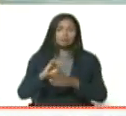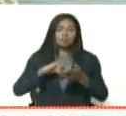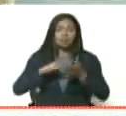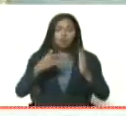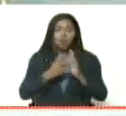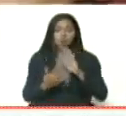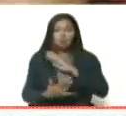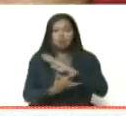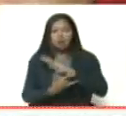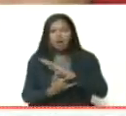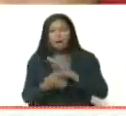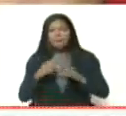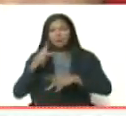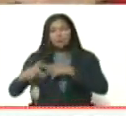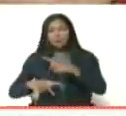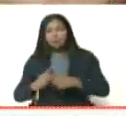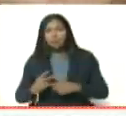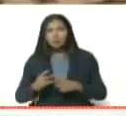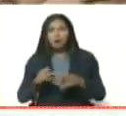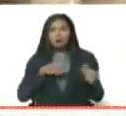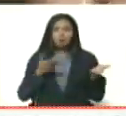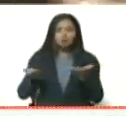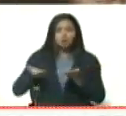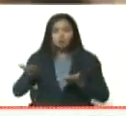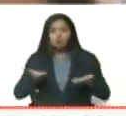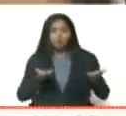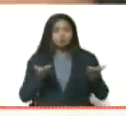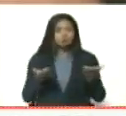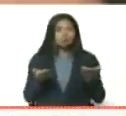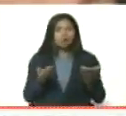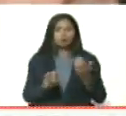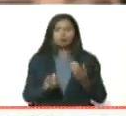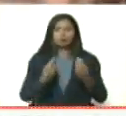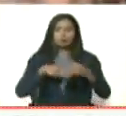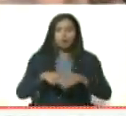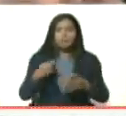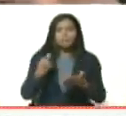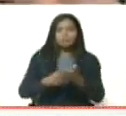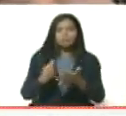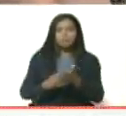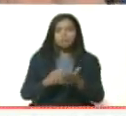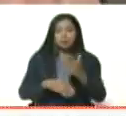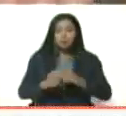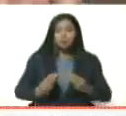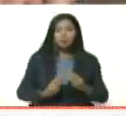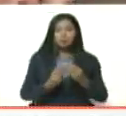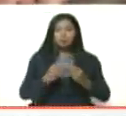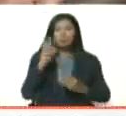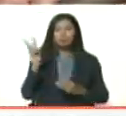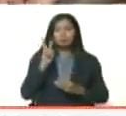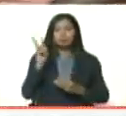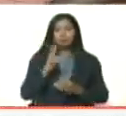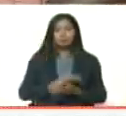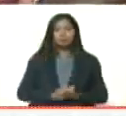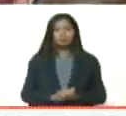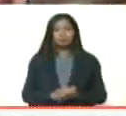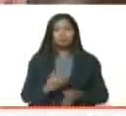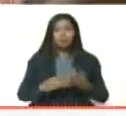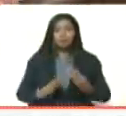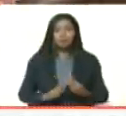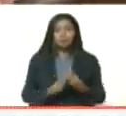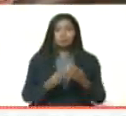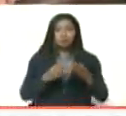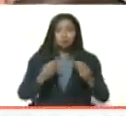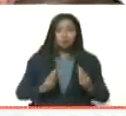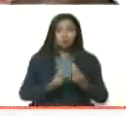tecnológica, productiva, logística, de insumos, financieros. ¡Vamos juntos por Venezuela! ¡Vamos juntos